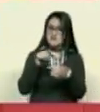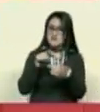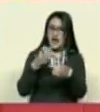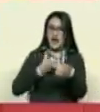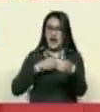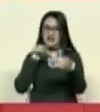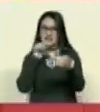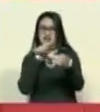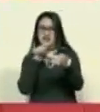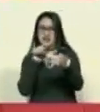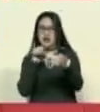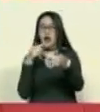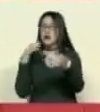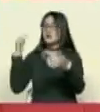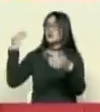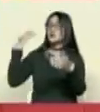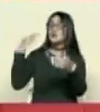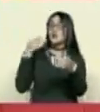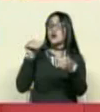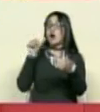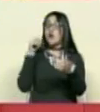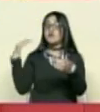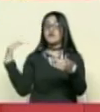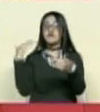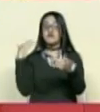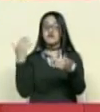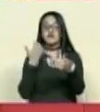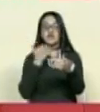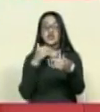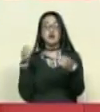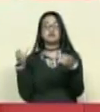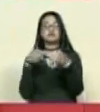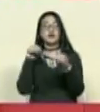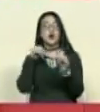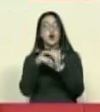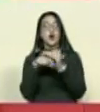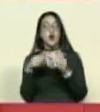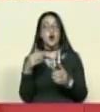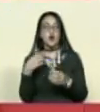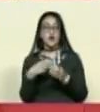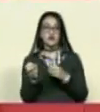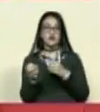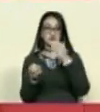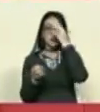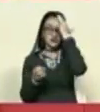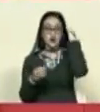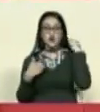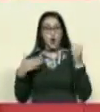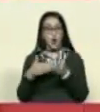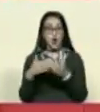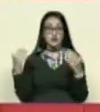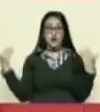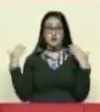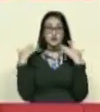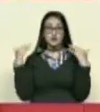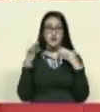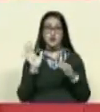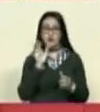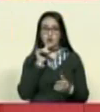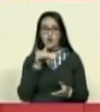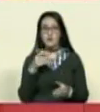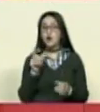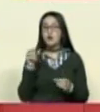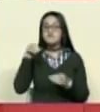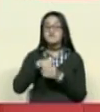se la pasa a aire acondicionado. Yo no tengo nada contra el aire acondicionado. Pero se la pasa en su